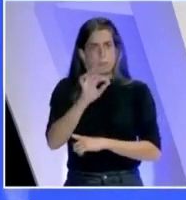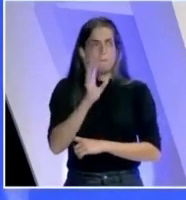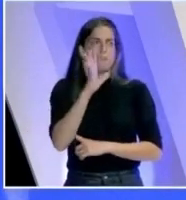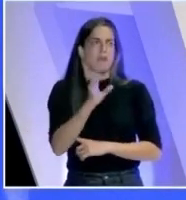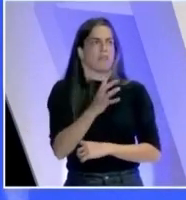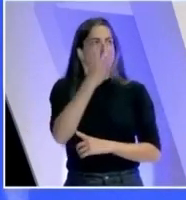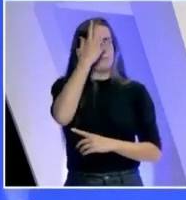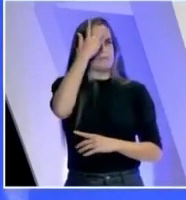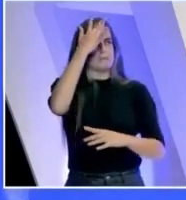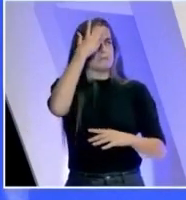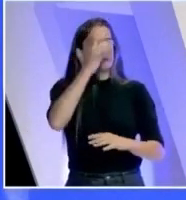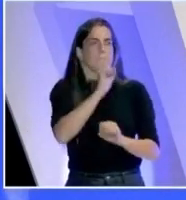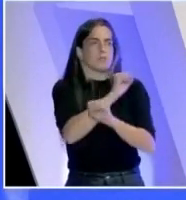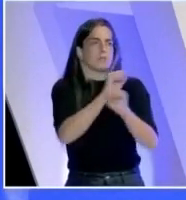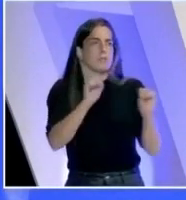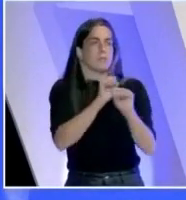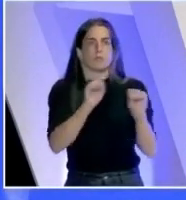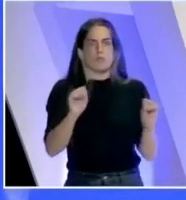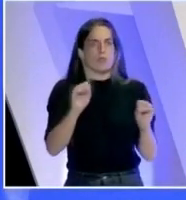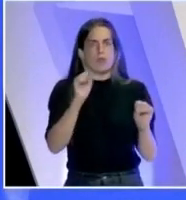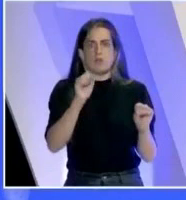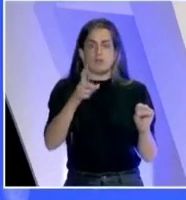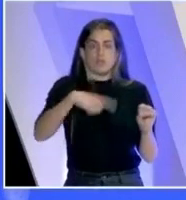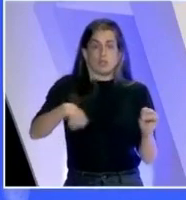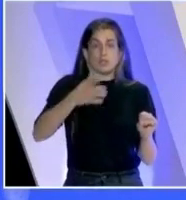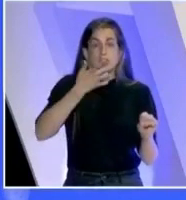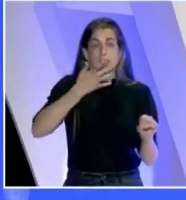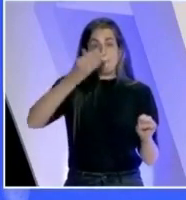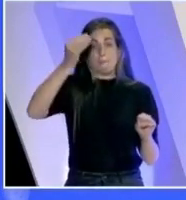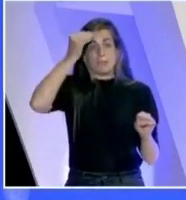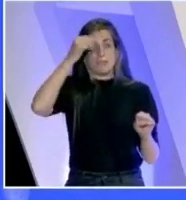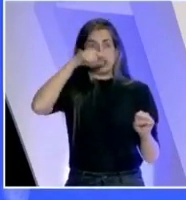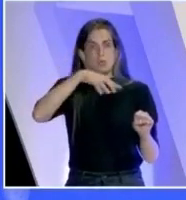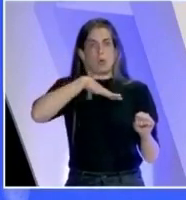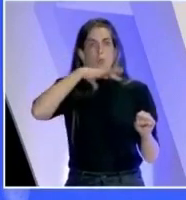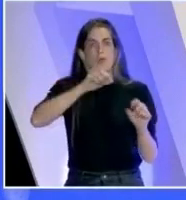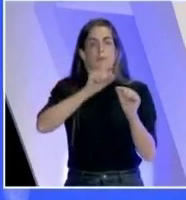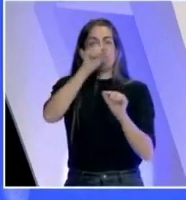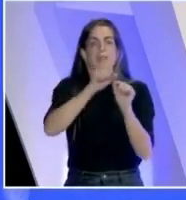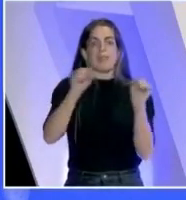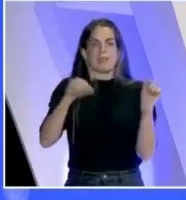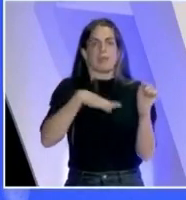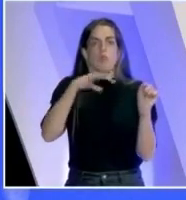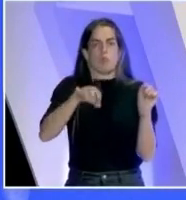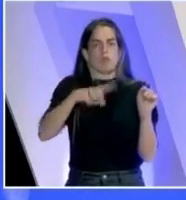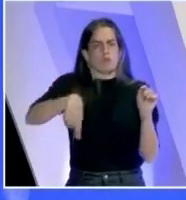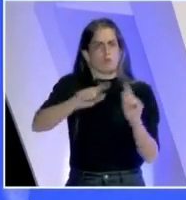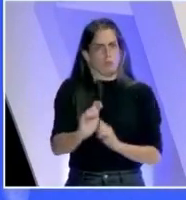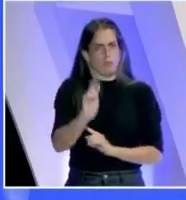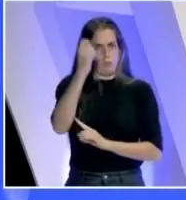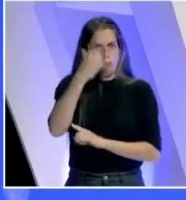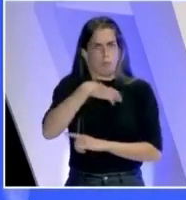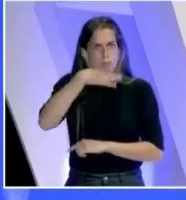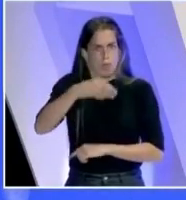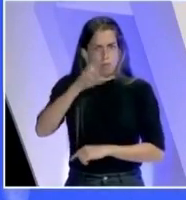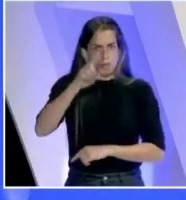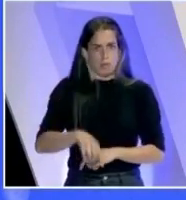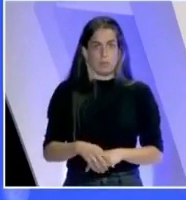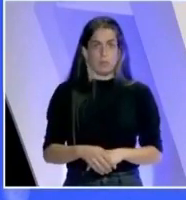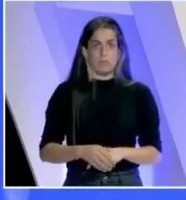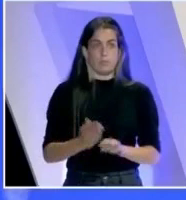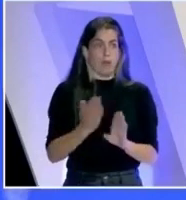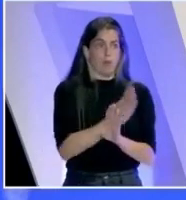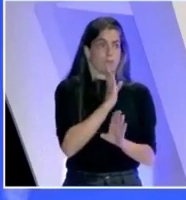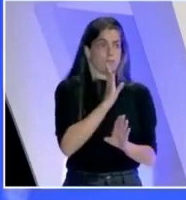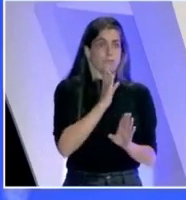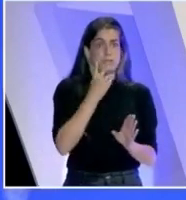porque se puede alcanzar todo lo que se puede medir, como nos han dicho aquí los investigadores y sobre todo Diego. Por eso, en